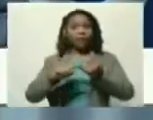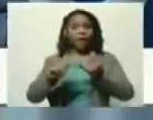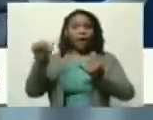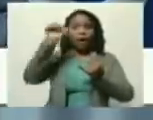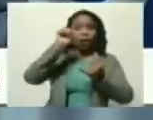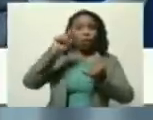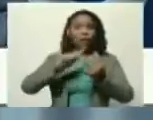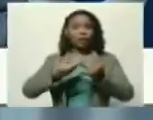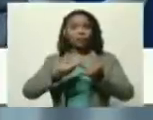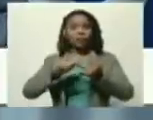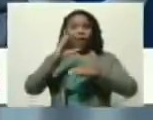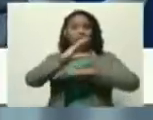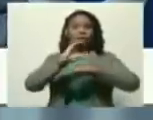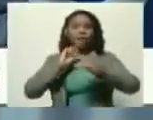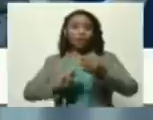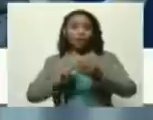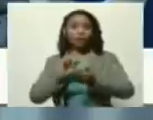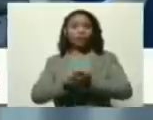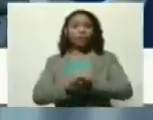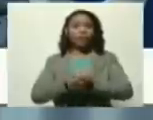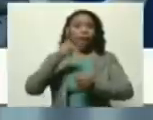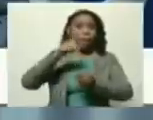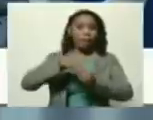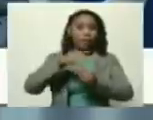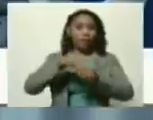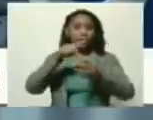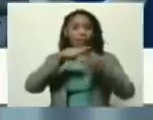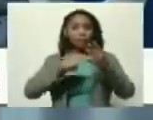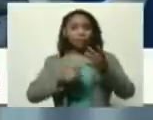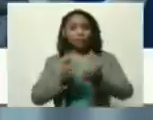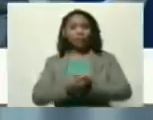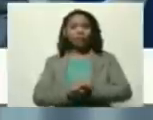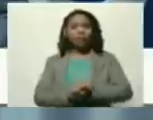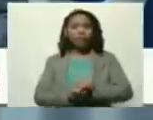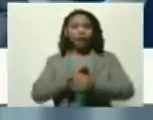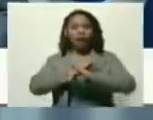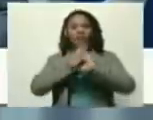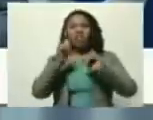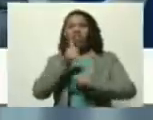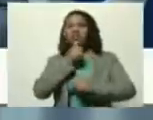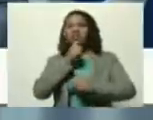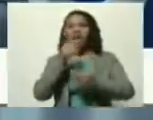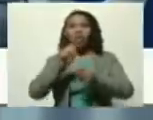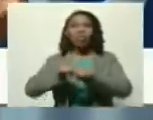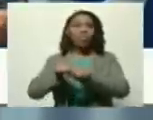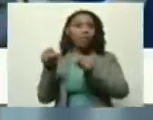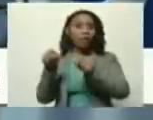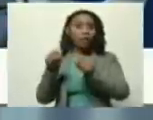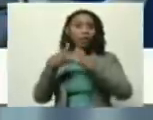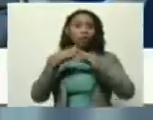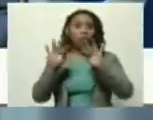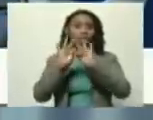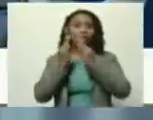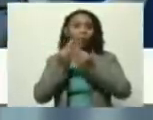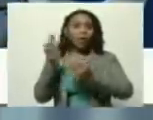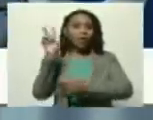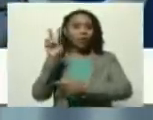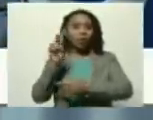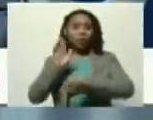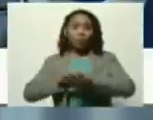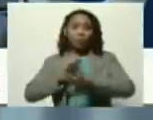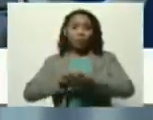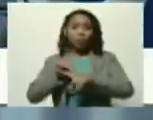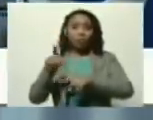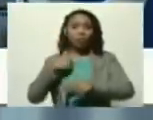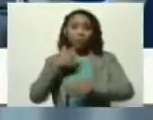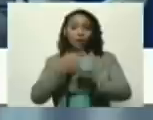que sirve a Cantevé, que sirve a PDVSA, y que al final, ¿a quién daña? A toda la familia venezolana. Por lo tanto,